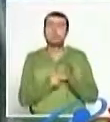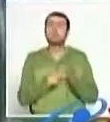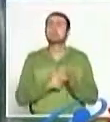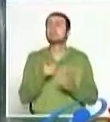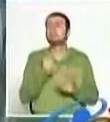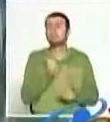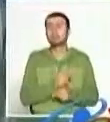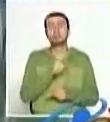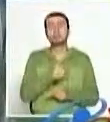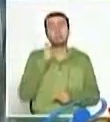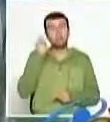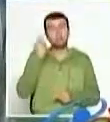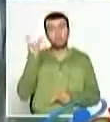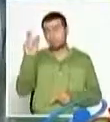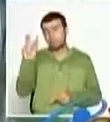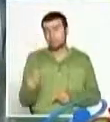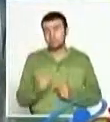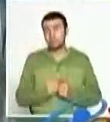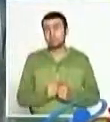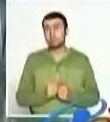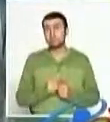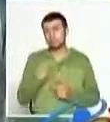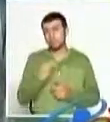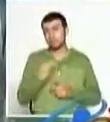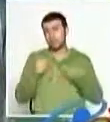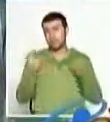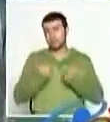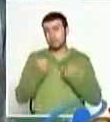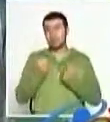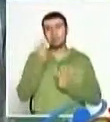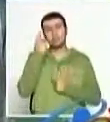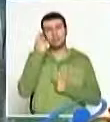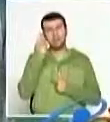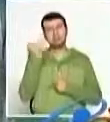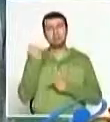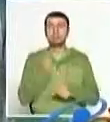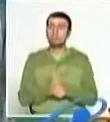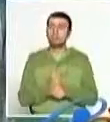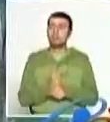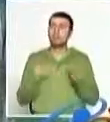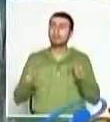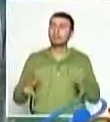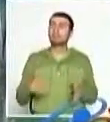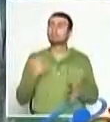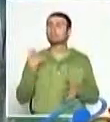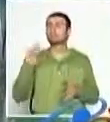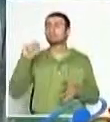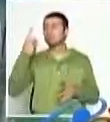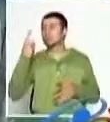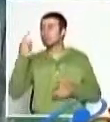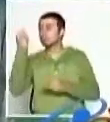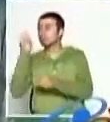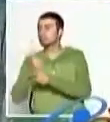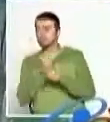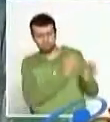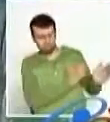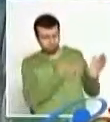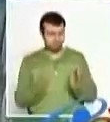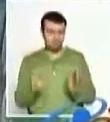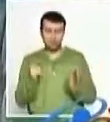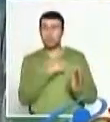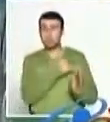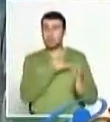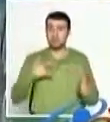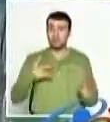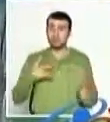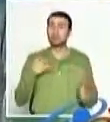en el paciente? Vamos a ir a este corte comerciales para que entendamos ese primer episodio de la